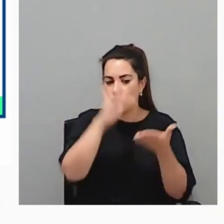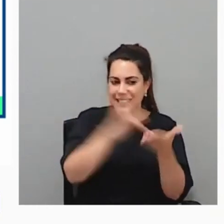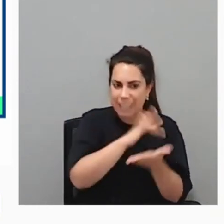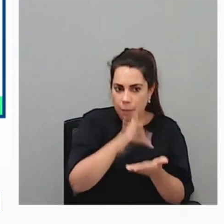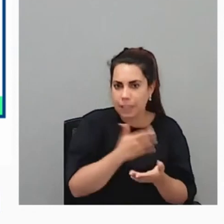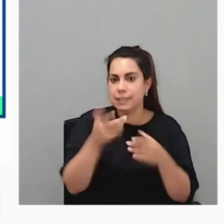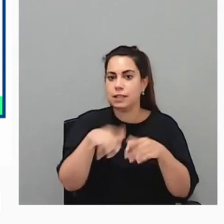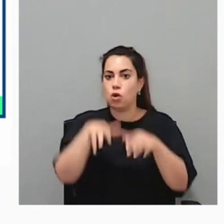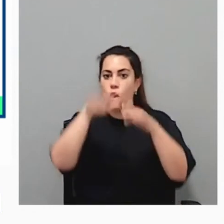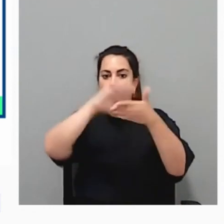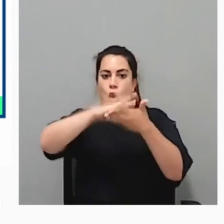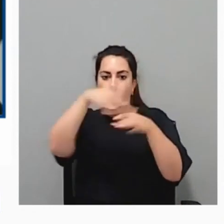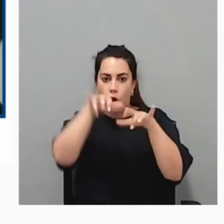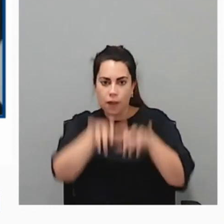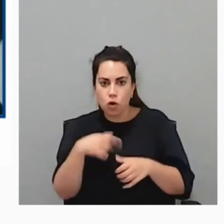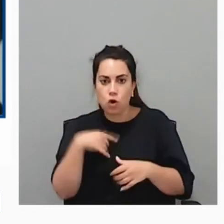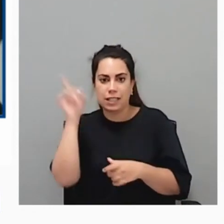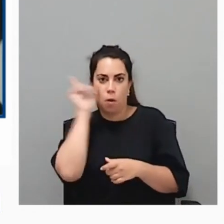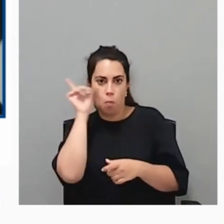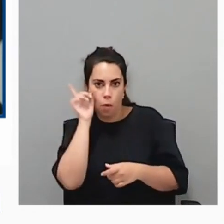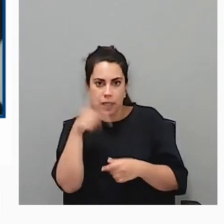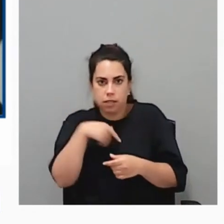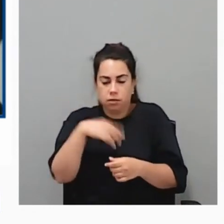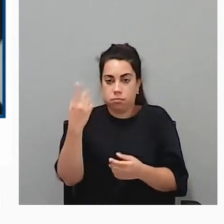que dispone el alumno, ¿no?